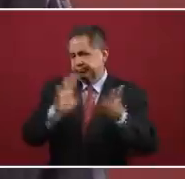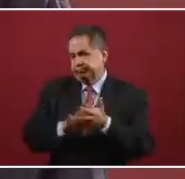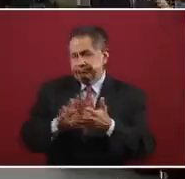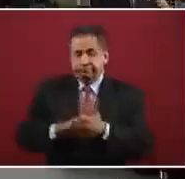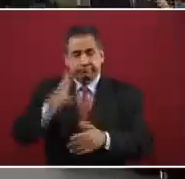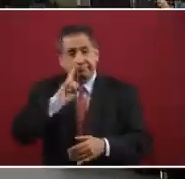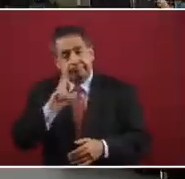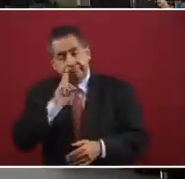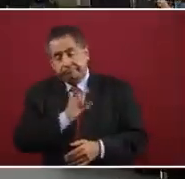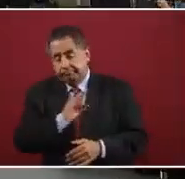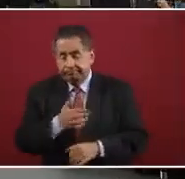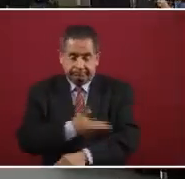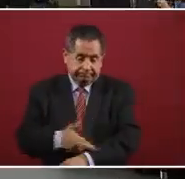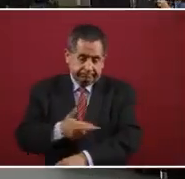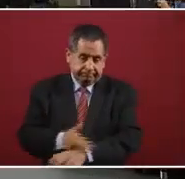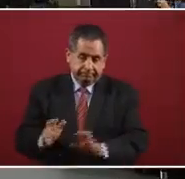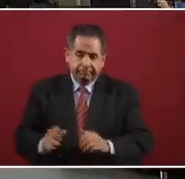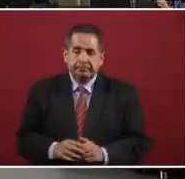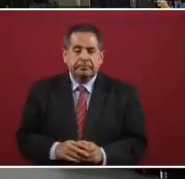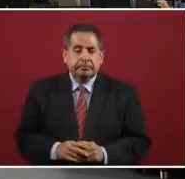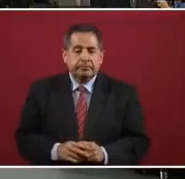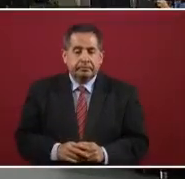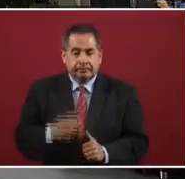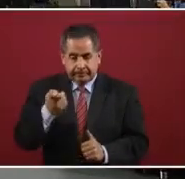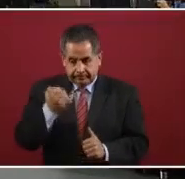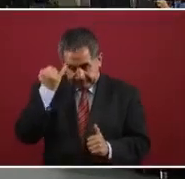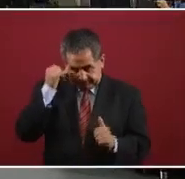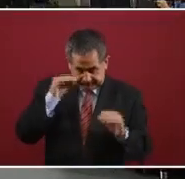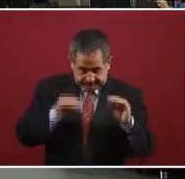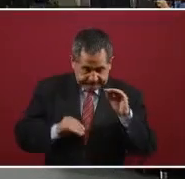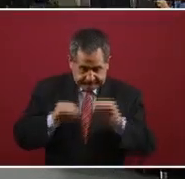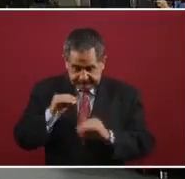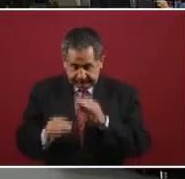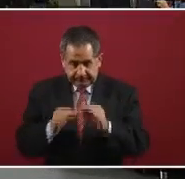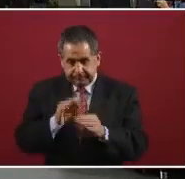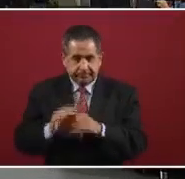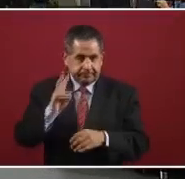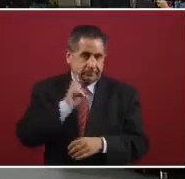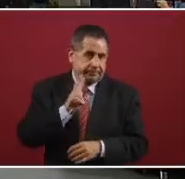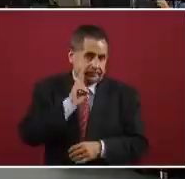cárceles. O sea, en eso estamos.